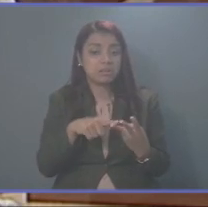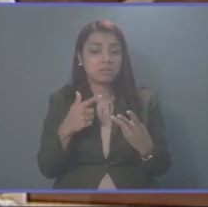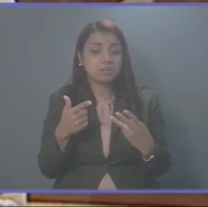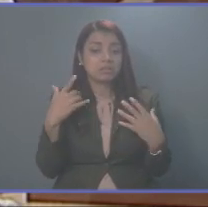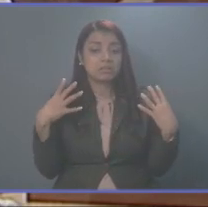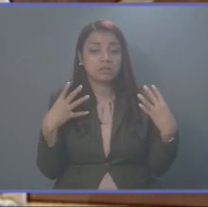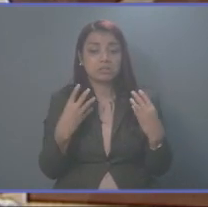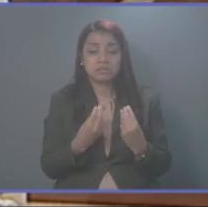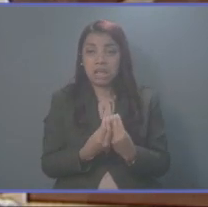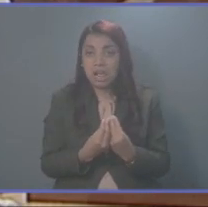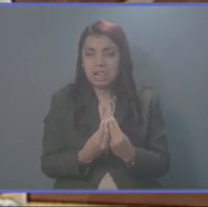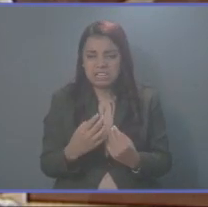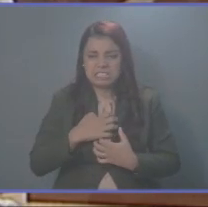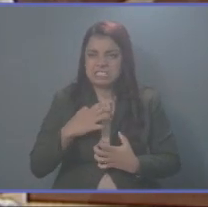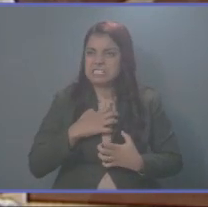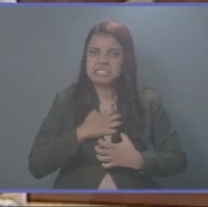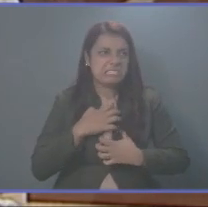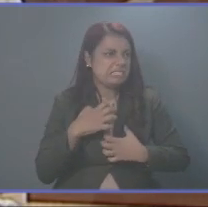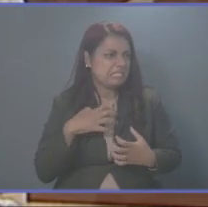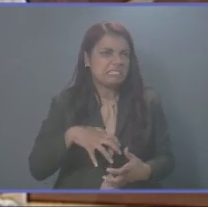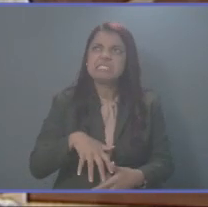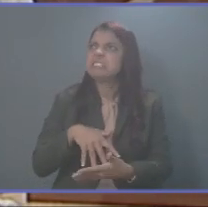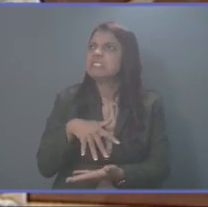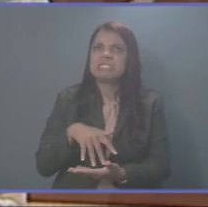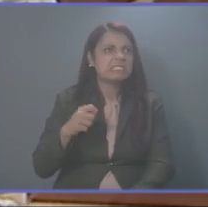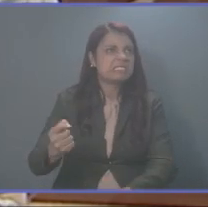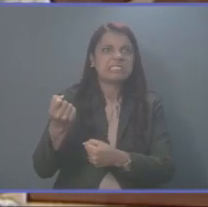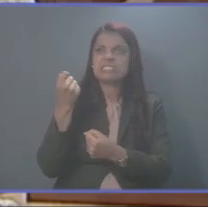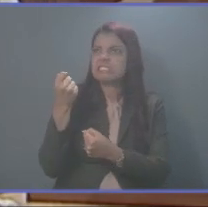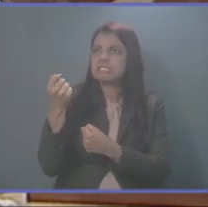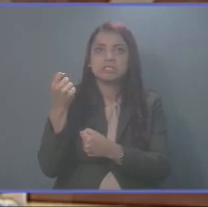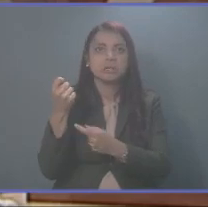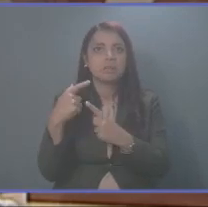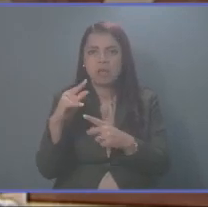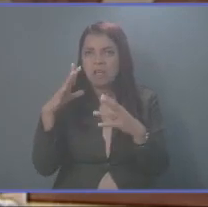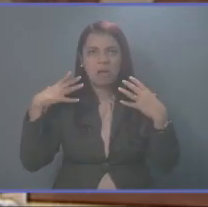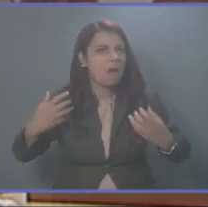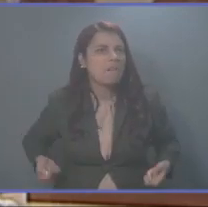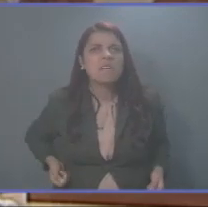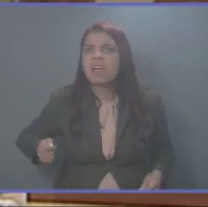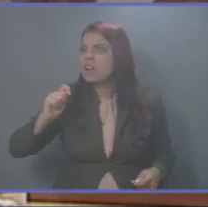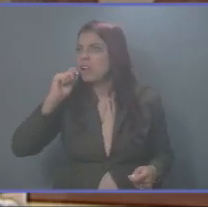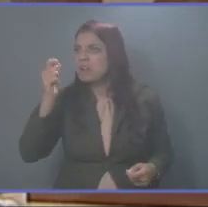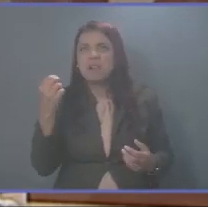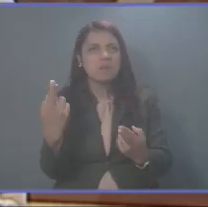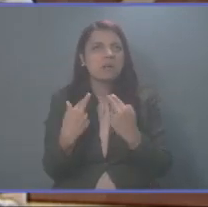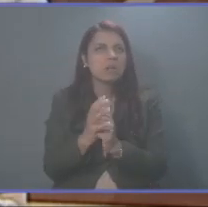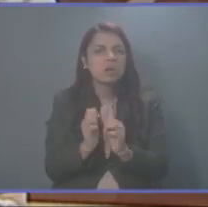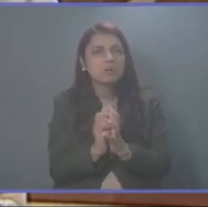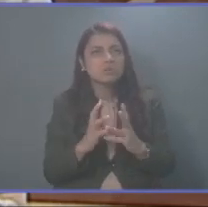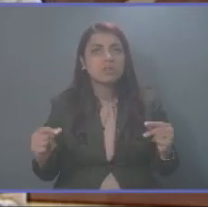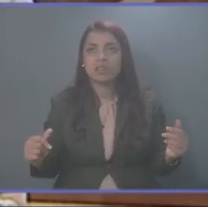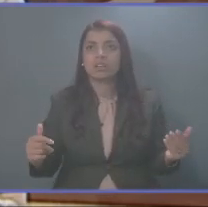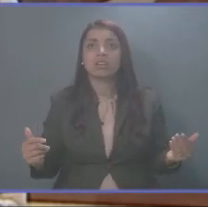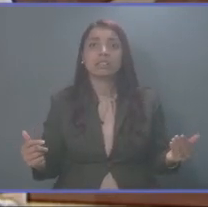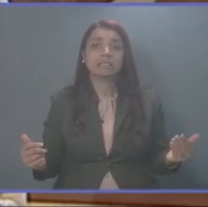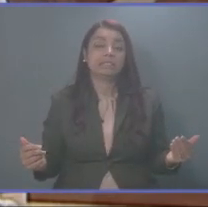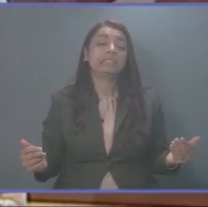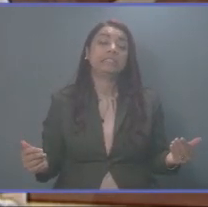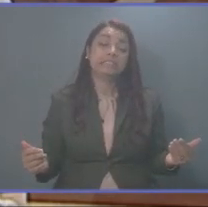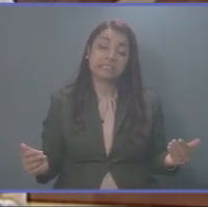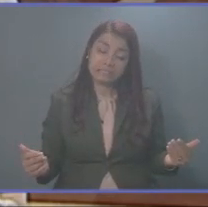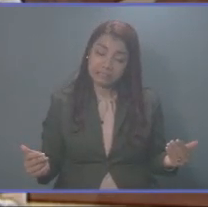crece, mientras la ciudadanía siente que sus gobernantes no dan respuesta efectiva a sus demandas. El